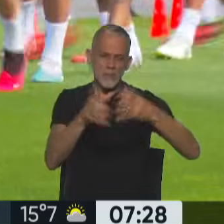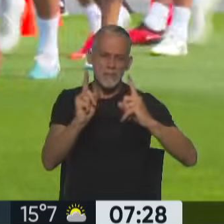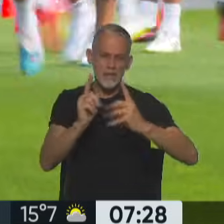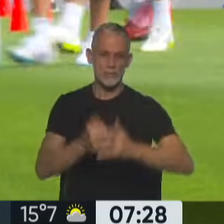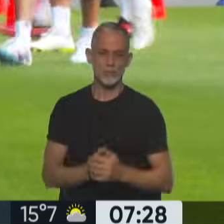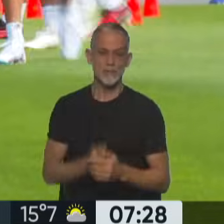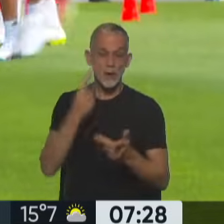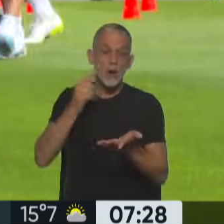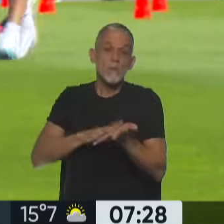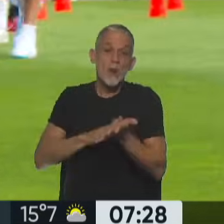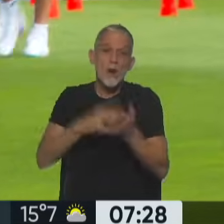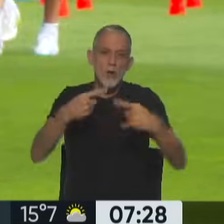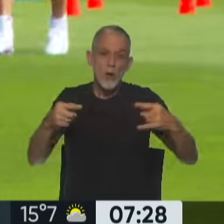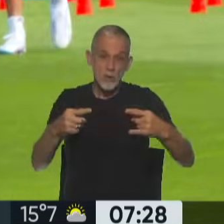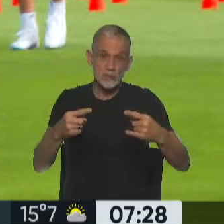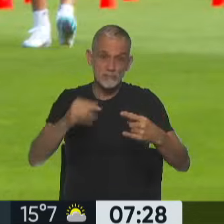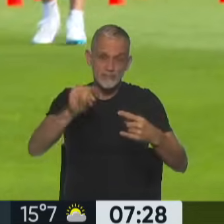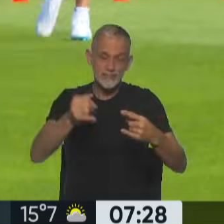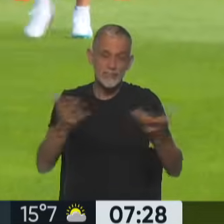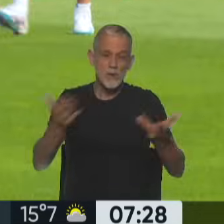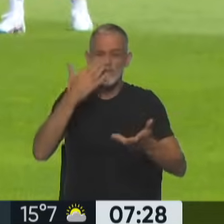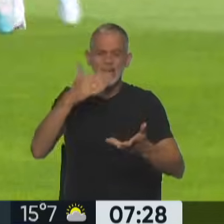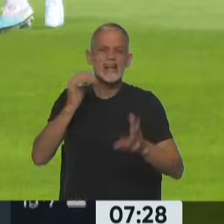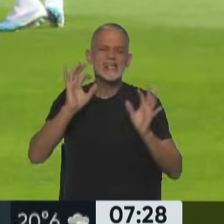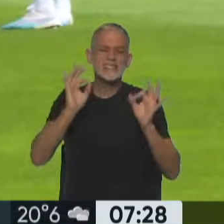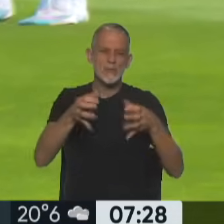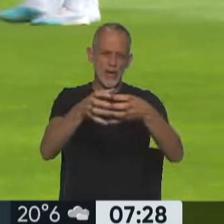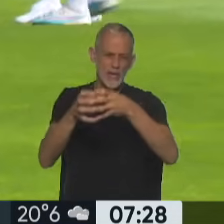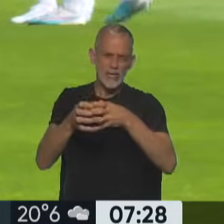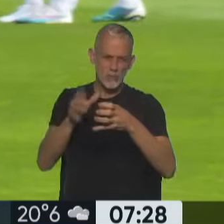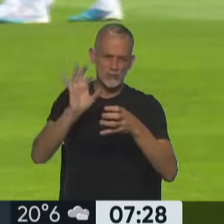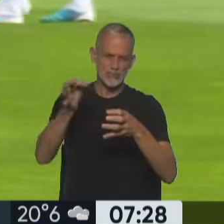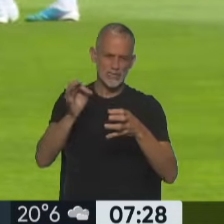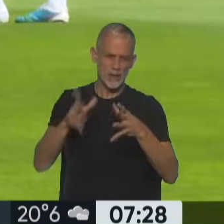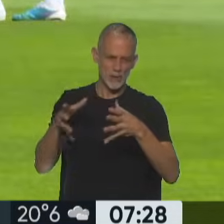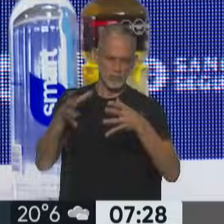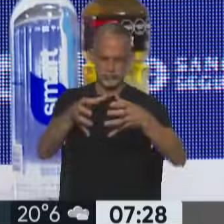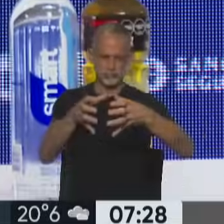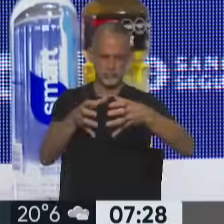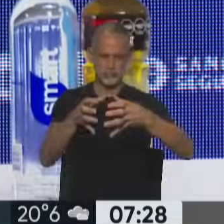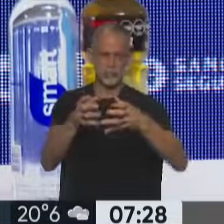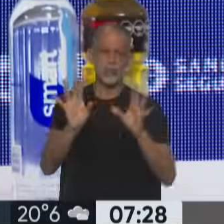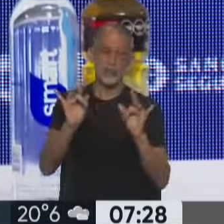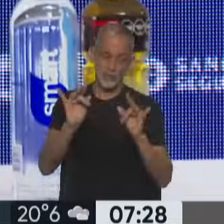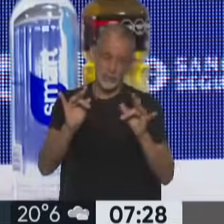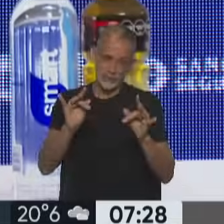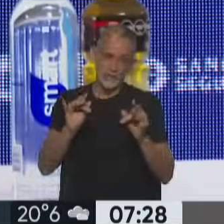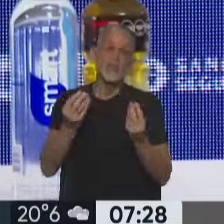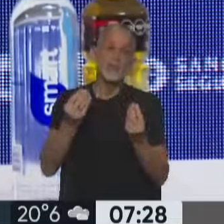han probado un montón de cosas y al final ya sabemos todos los equipos que van ahí la dificultad que